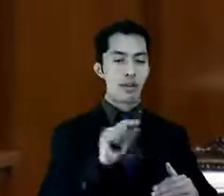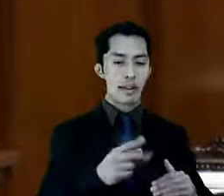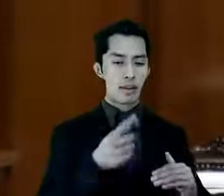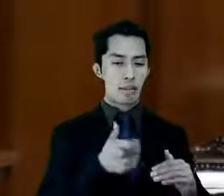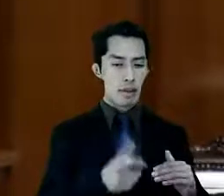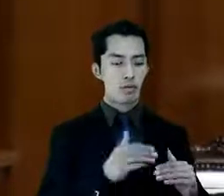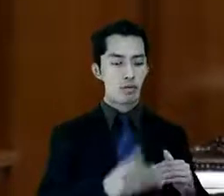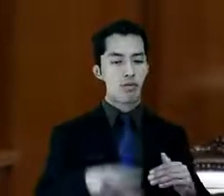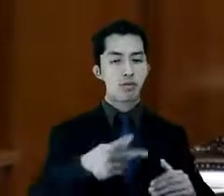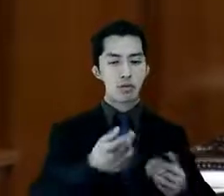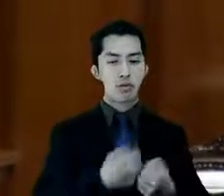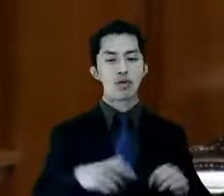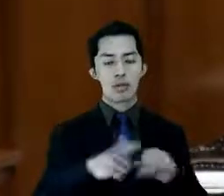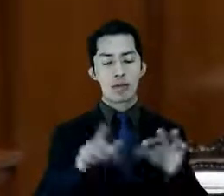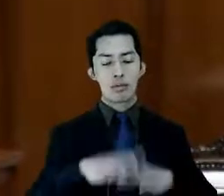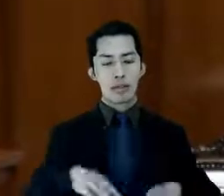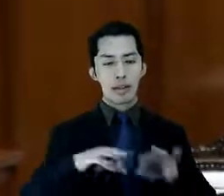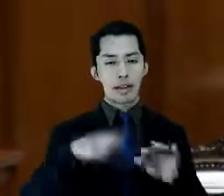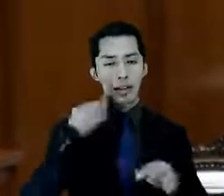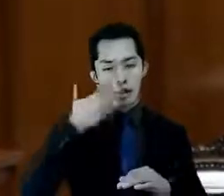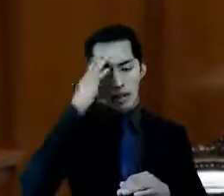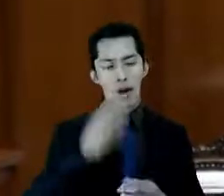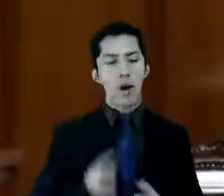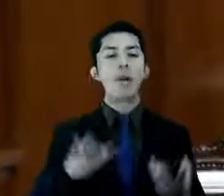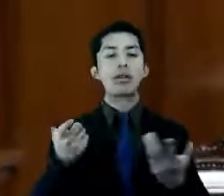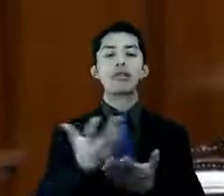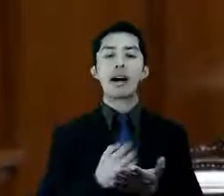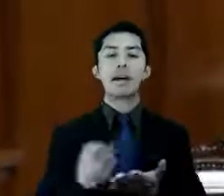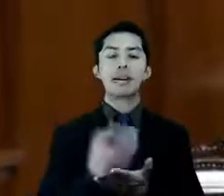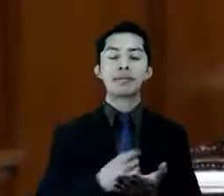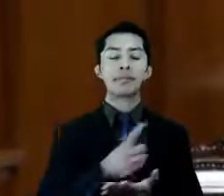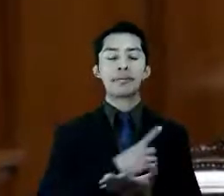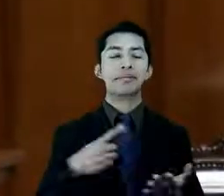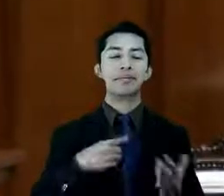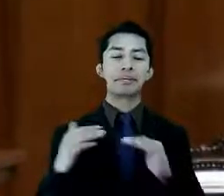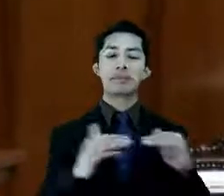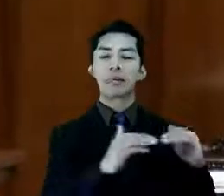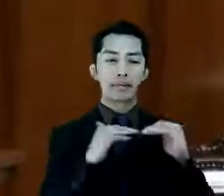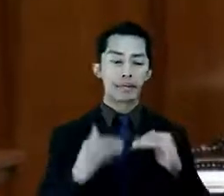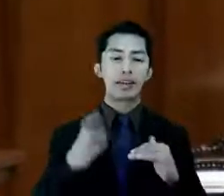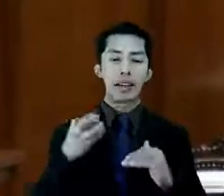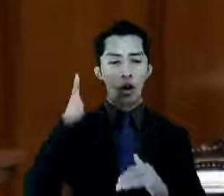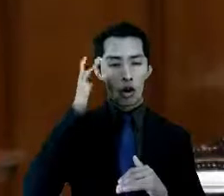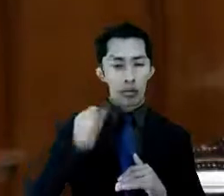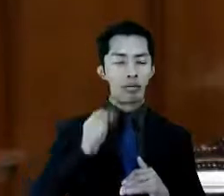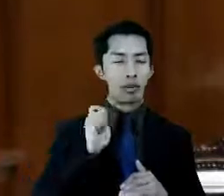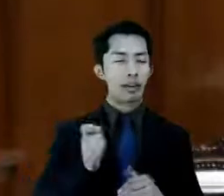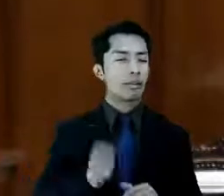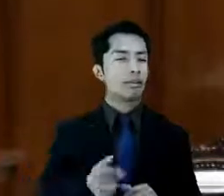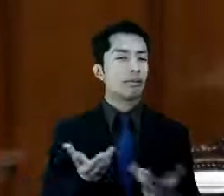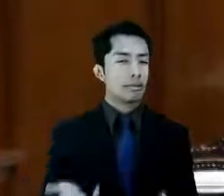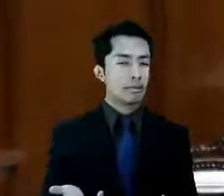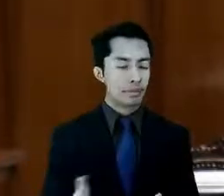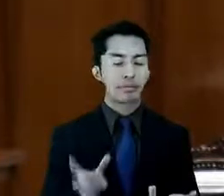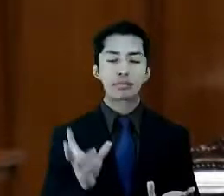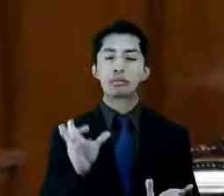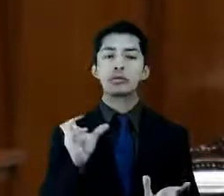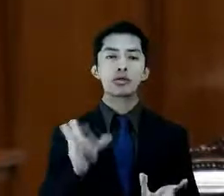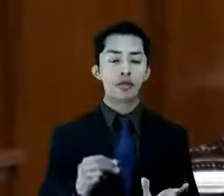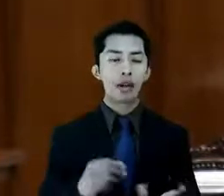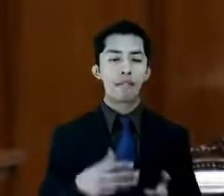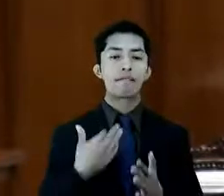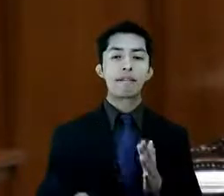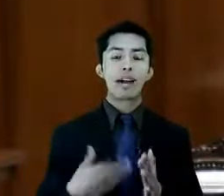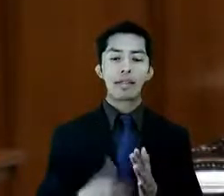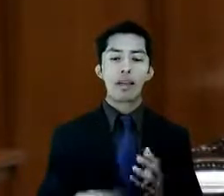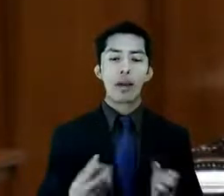carácter social para medir la riqueza basado en la equidad, concepto que de manera indirecta no trasciende en cuanto a la fijación